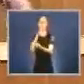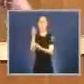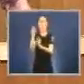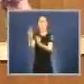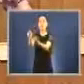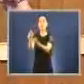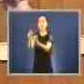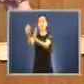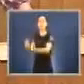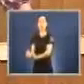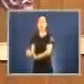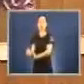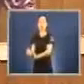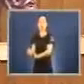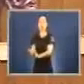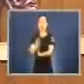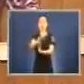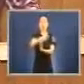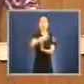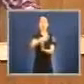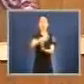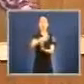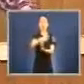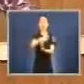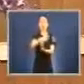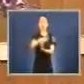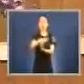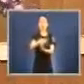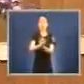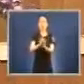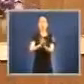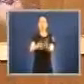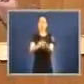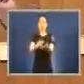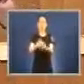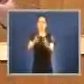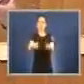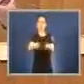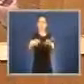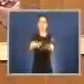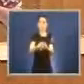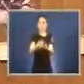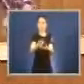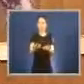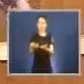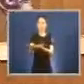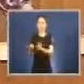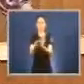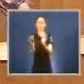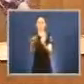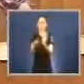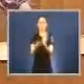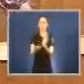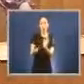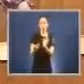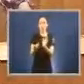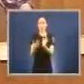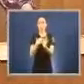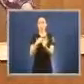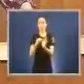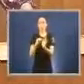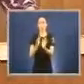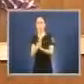impositivos do imposto de sociedades, do imposto da renta e mantéñenlle a bicoca das bonificacións, das exencións e das